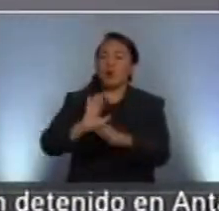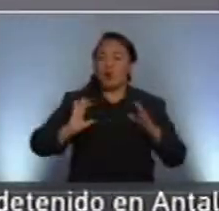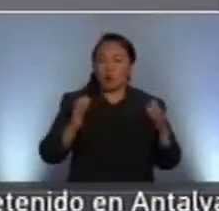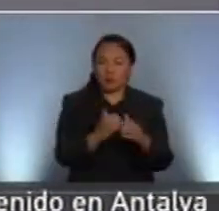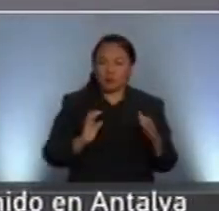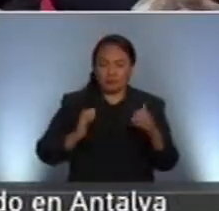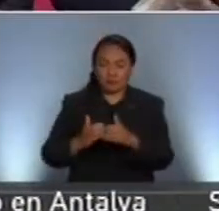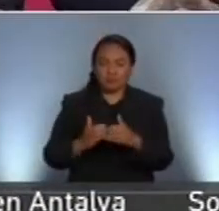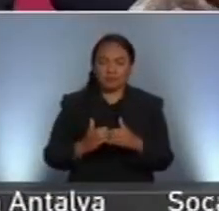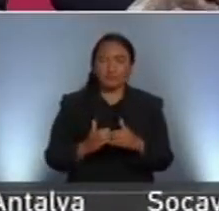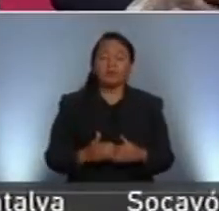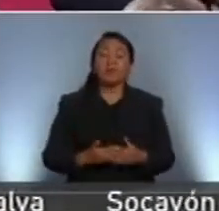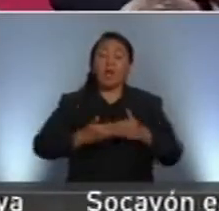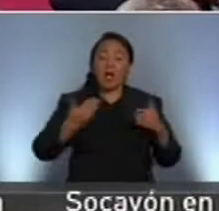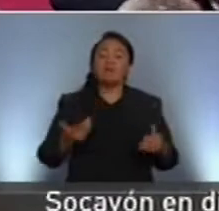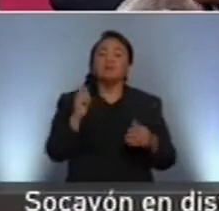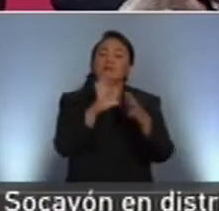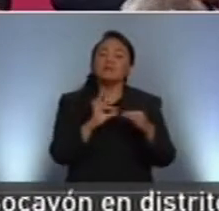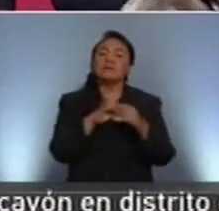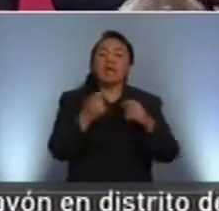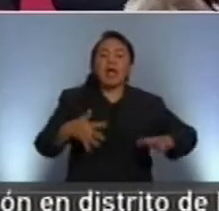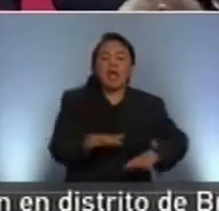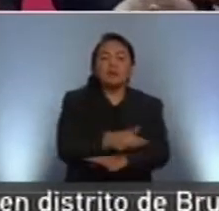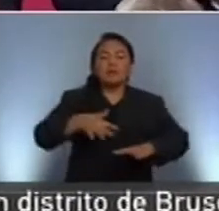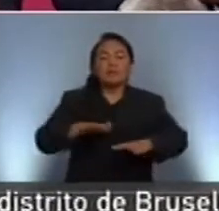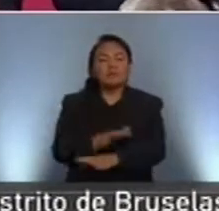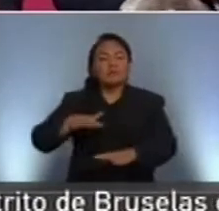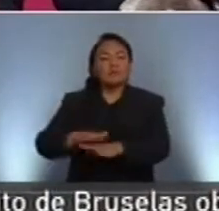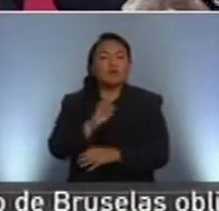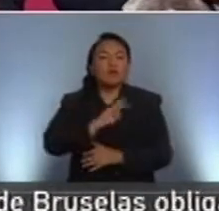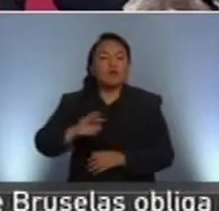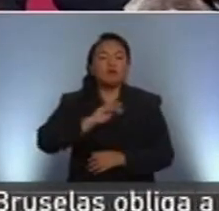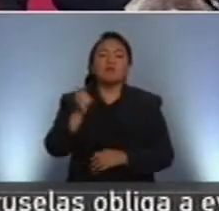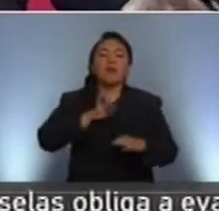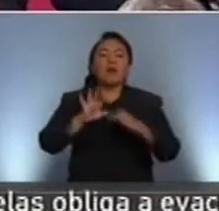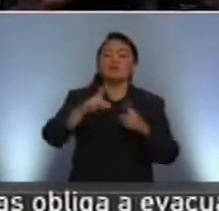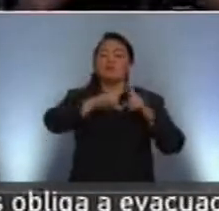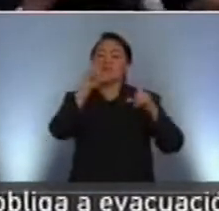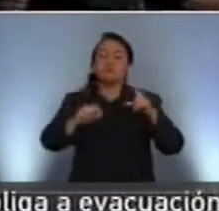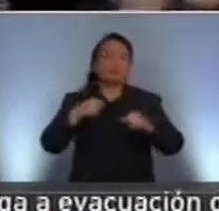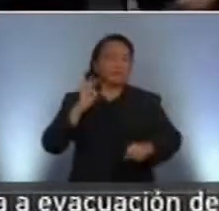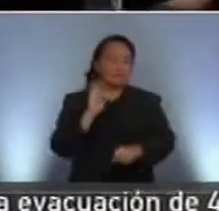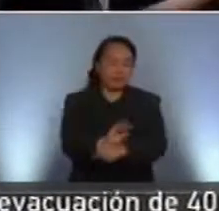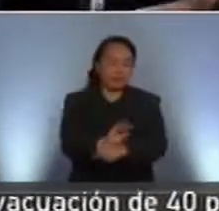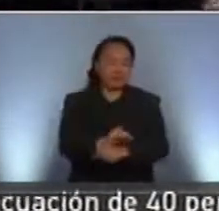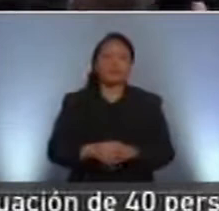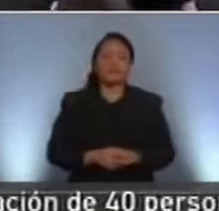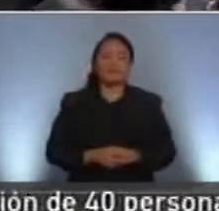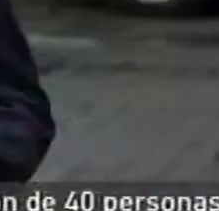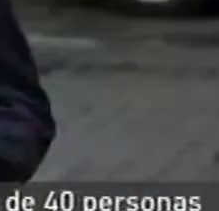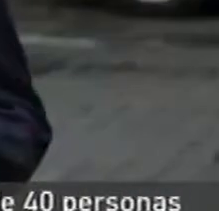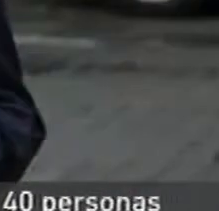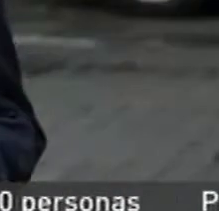sus amenazas de retirarse del acuerdo de libre comercio, pues desde su punto de vista, para reestructurarlo hay que